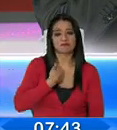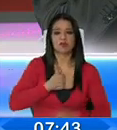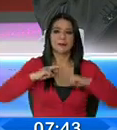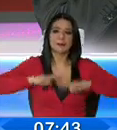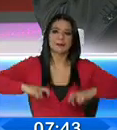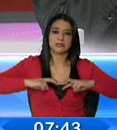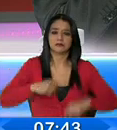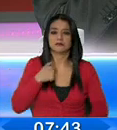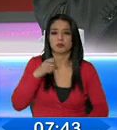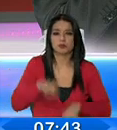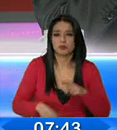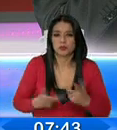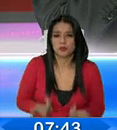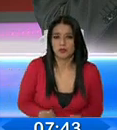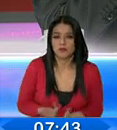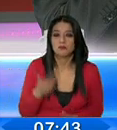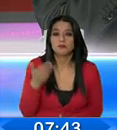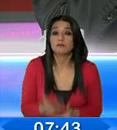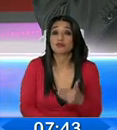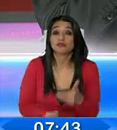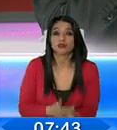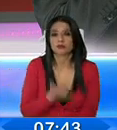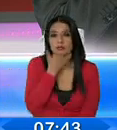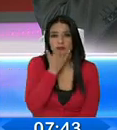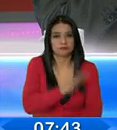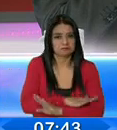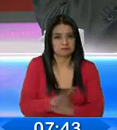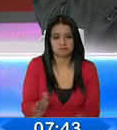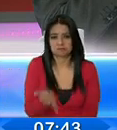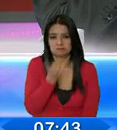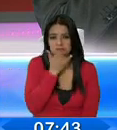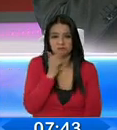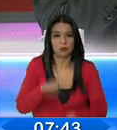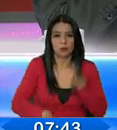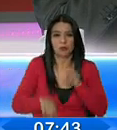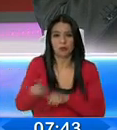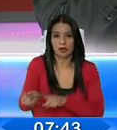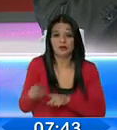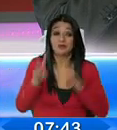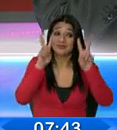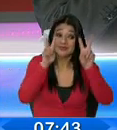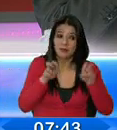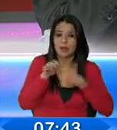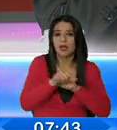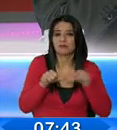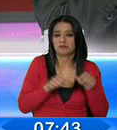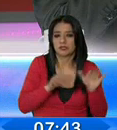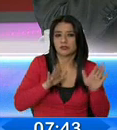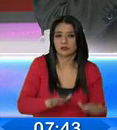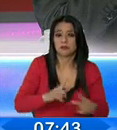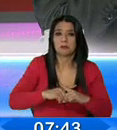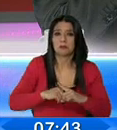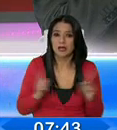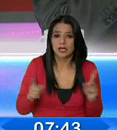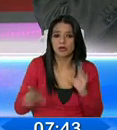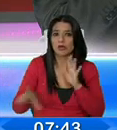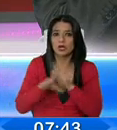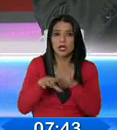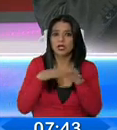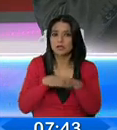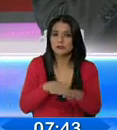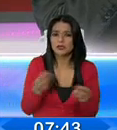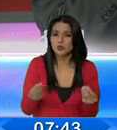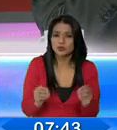auto-auditándose. Ese procedimiento es absolutamente erróneo desde el punto de vista administrativo y no tiene base legal. Por